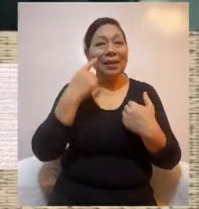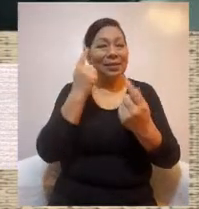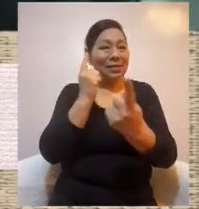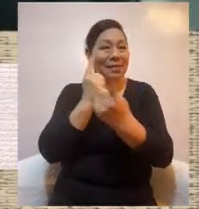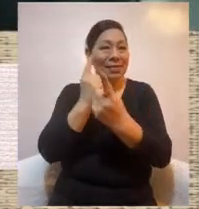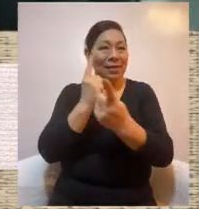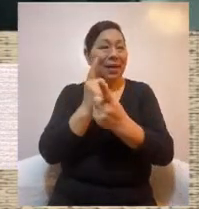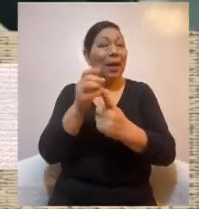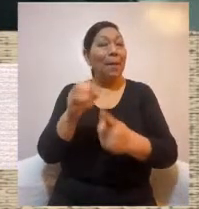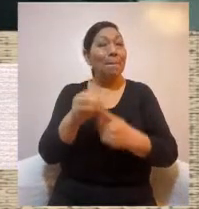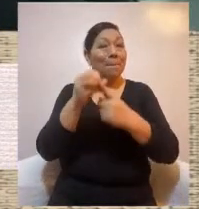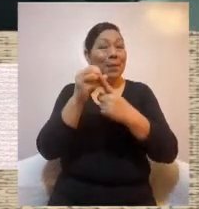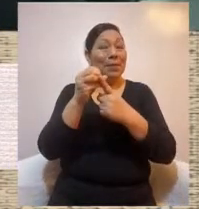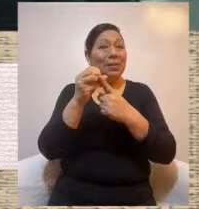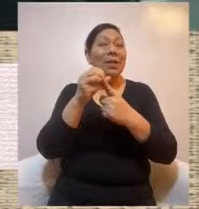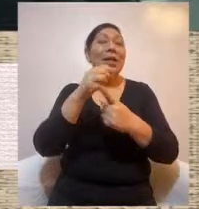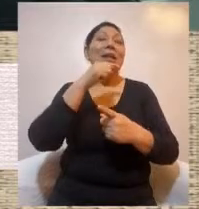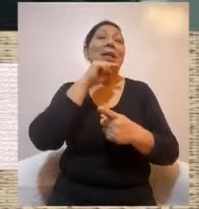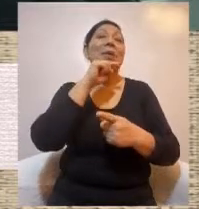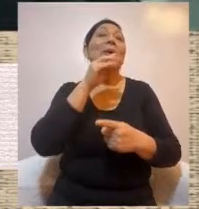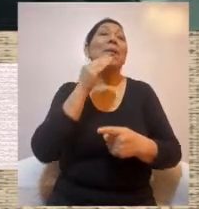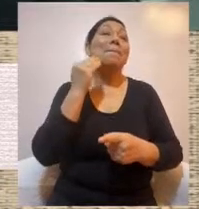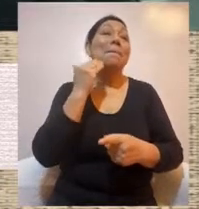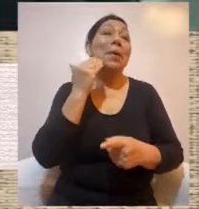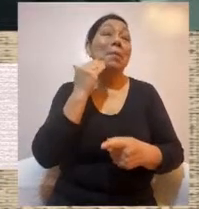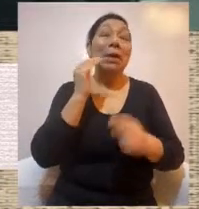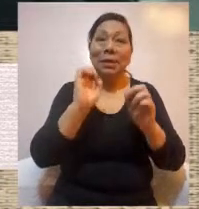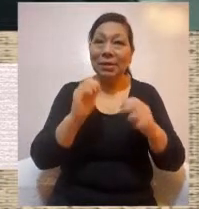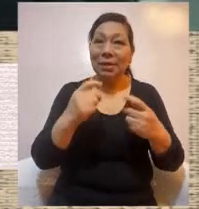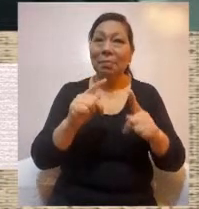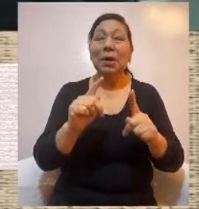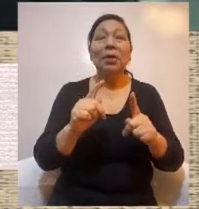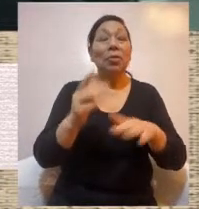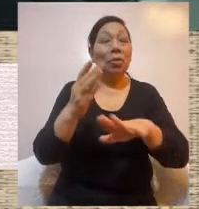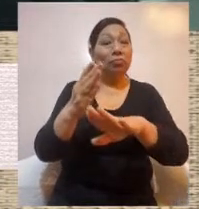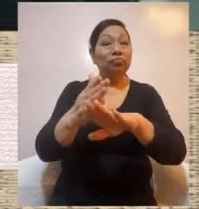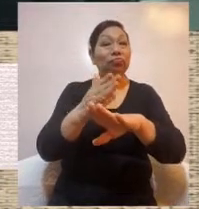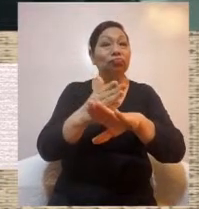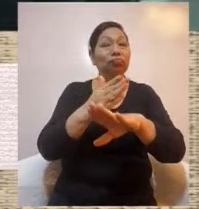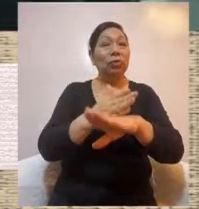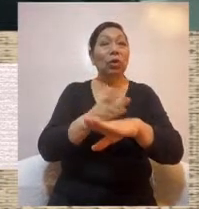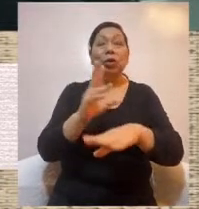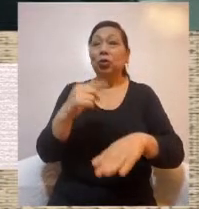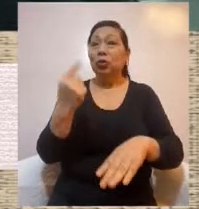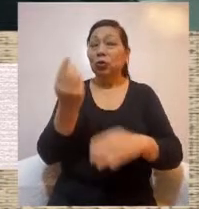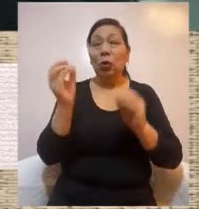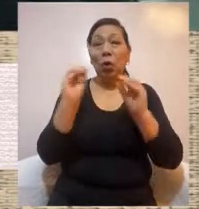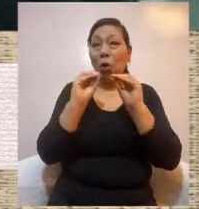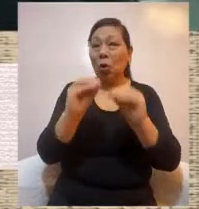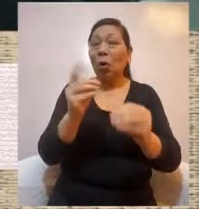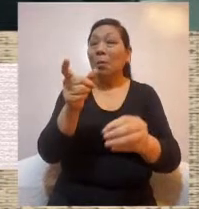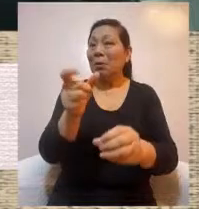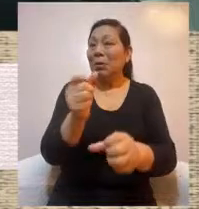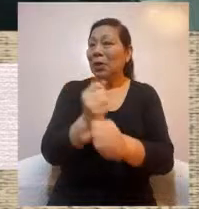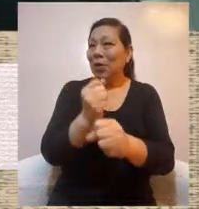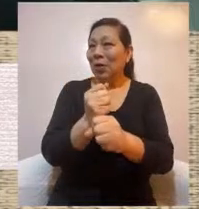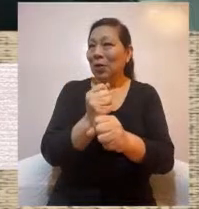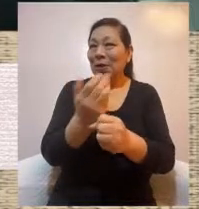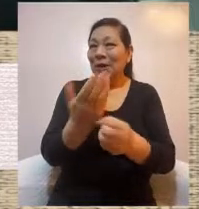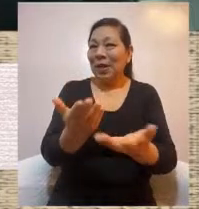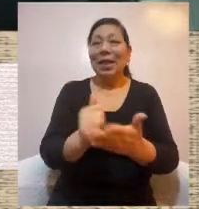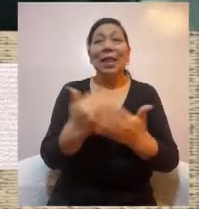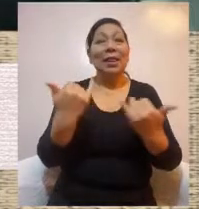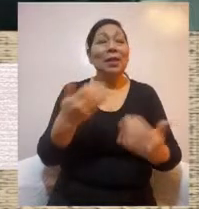que reconocerse la especial situación de la mujer madre y permitírsele desarrollarse no solo como trabajadora,